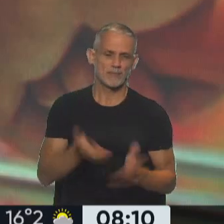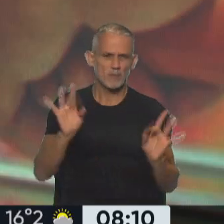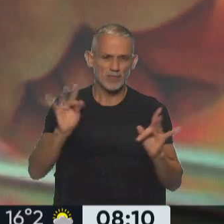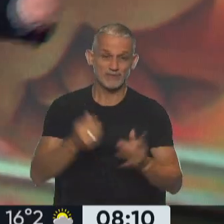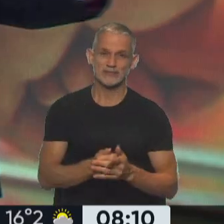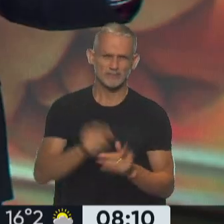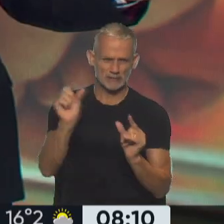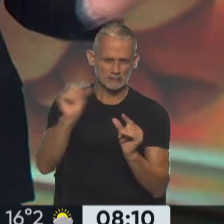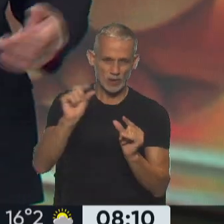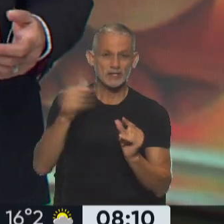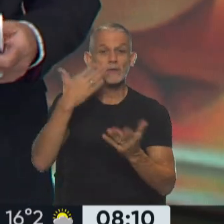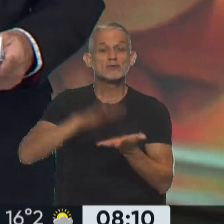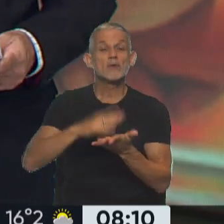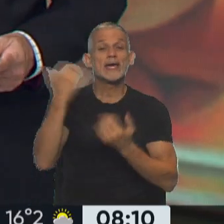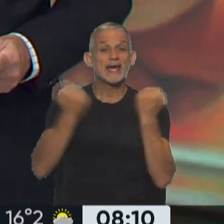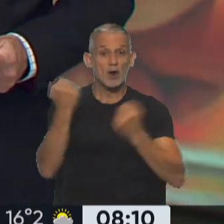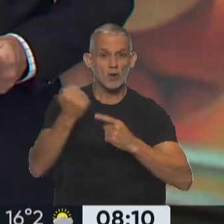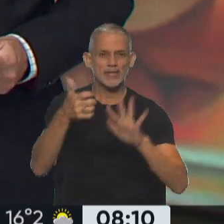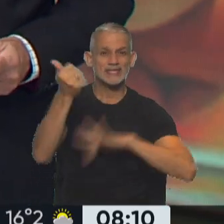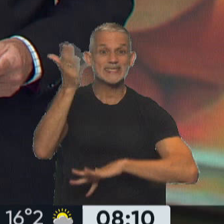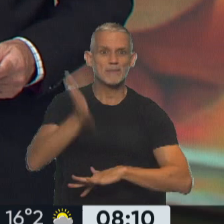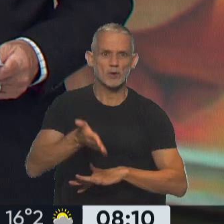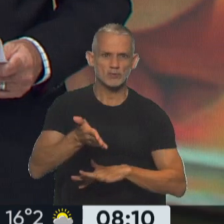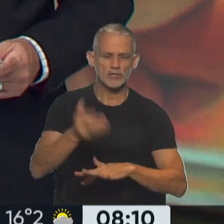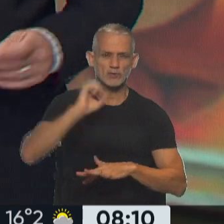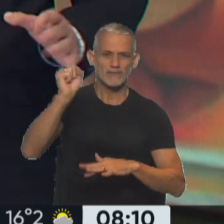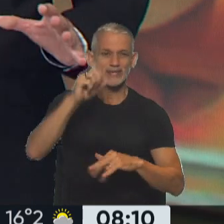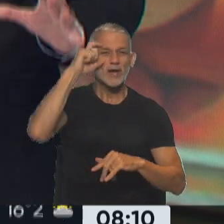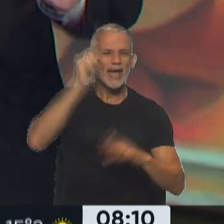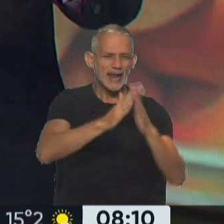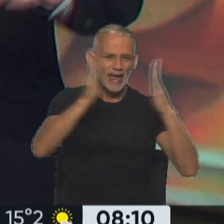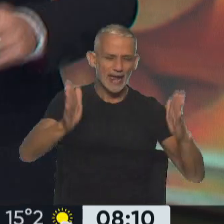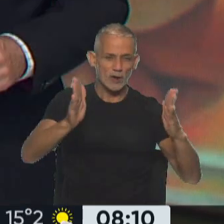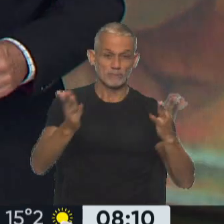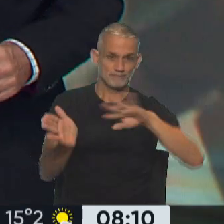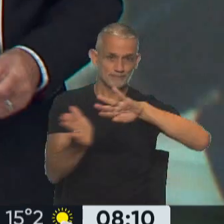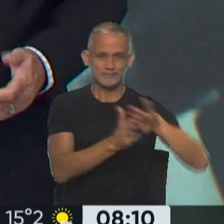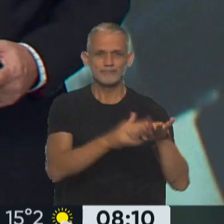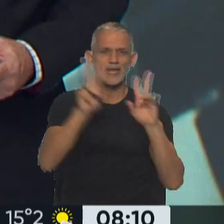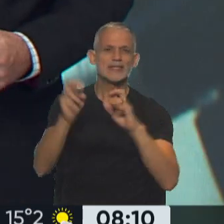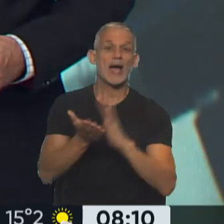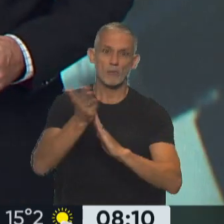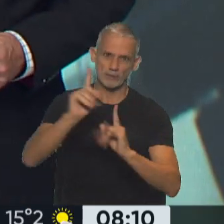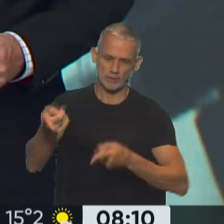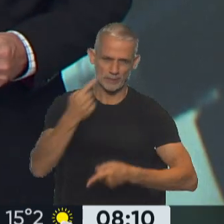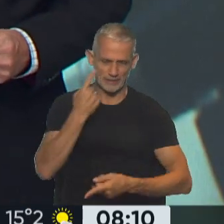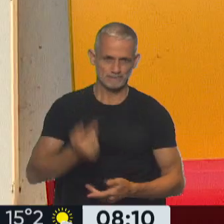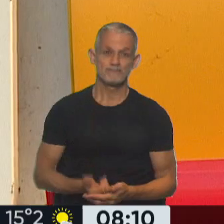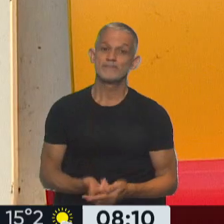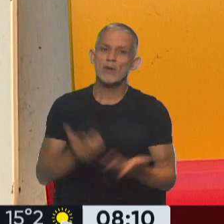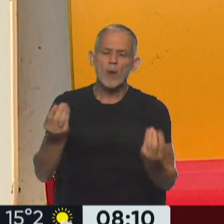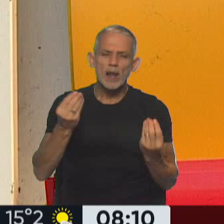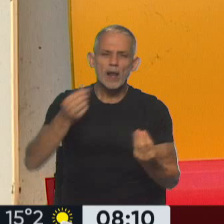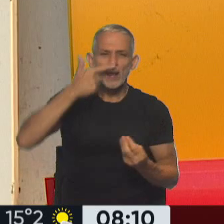hablando de economía y de esta inflación del 6% del mes de enero. Hablamos ahora de este aumento. y tiene que ver